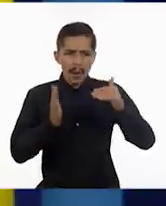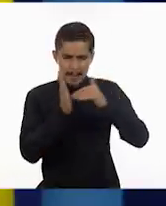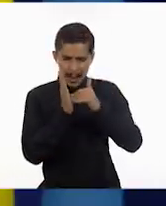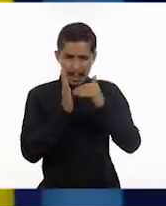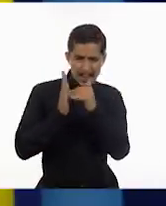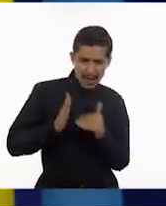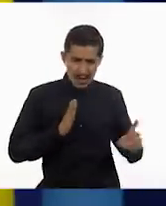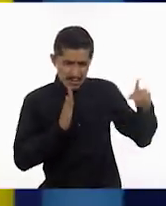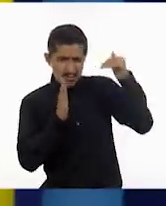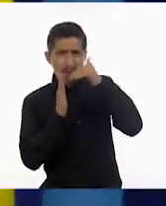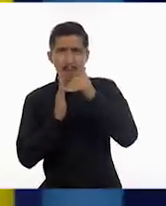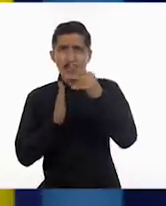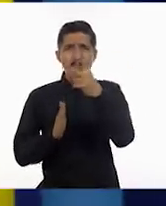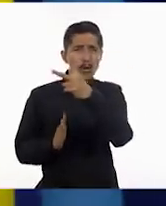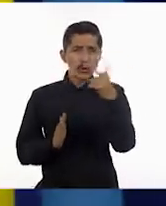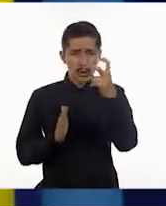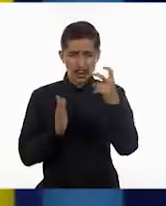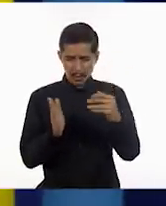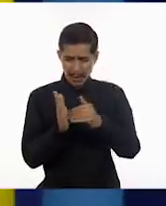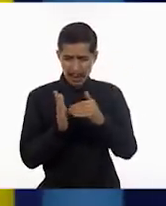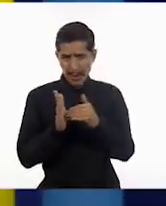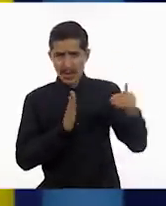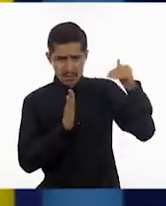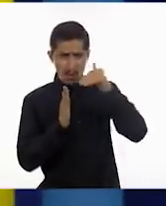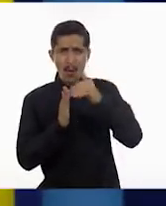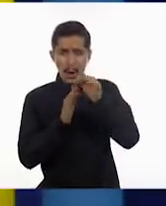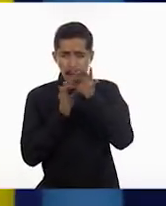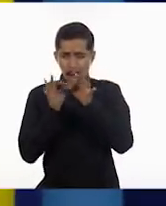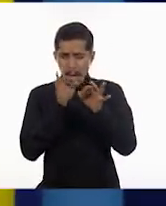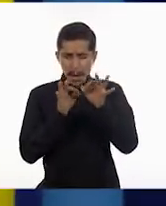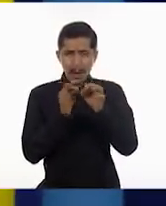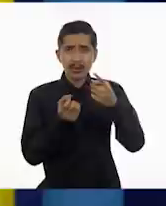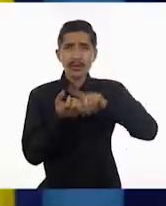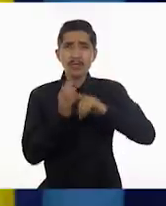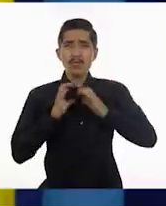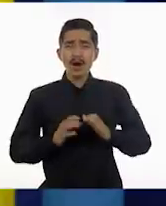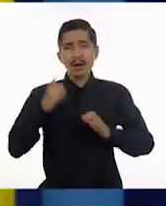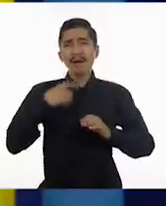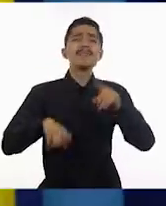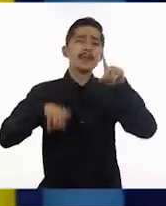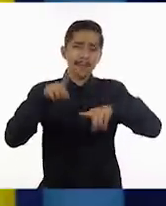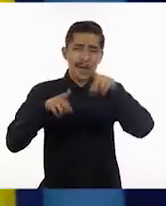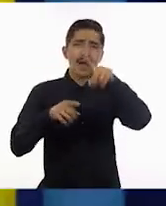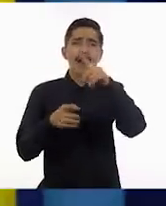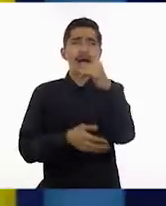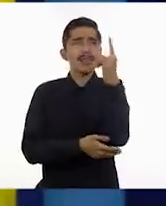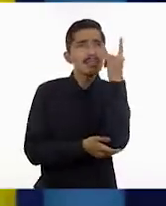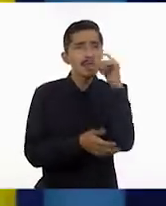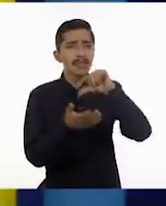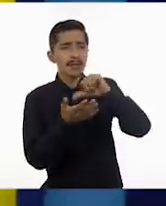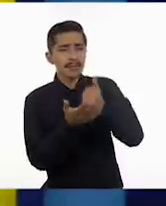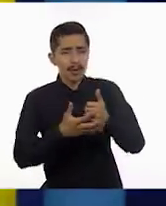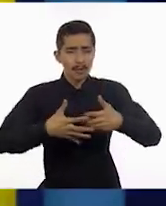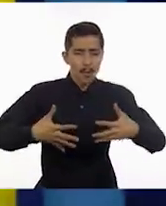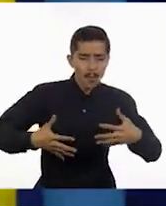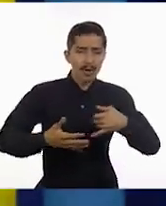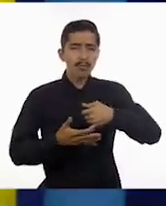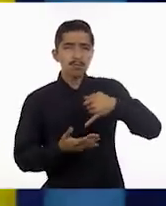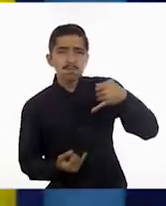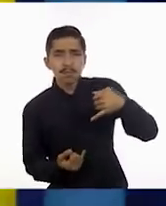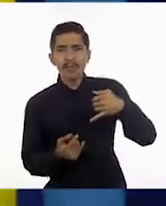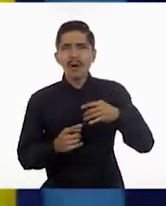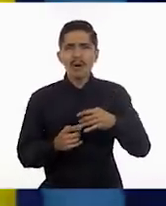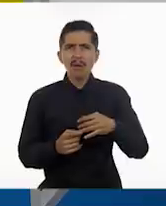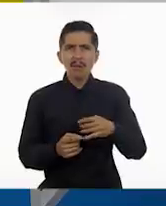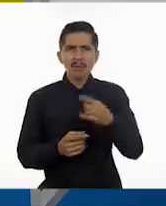millones y 200,000 millones de células. Claro, dependiendo de nuestra edad, estatura, complexión, pero son muchísimas. ¿Cómo solo